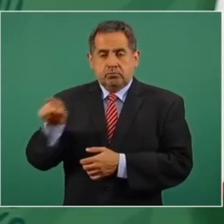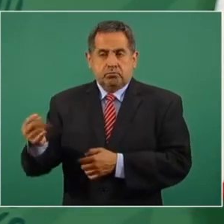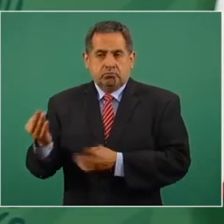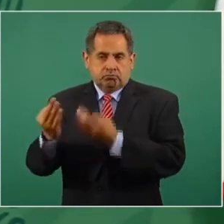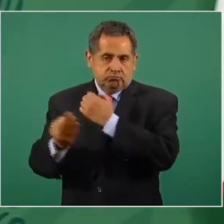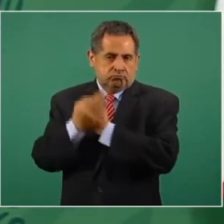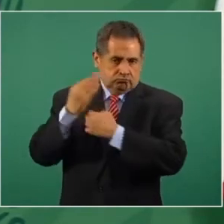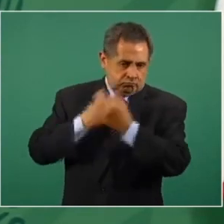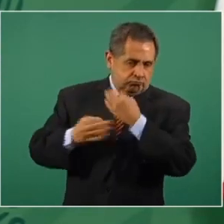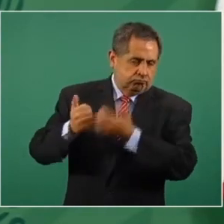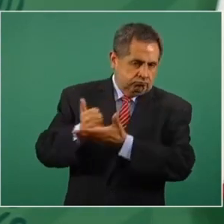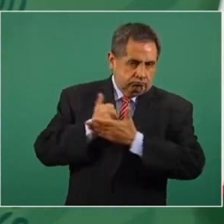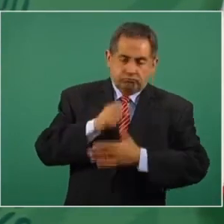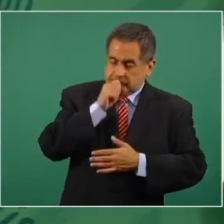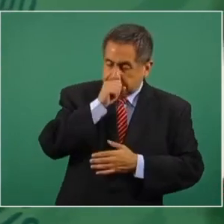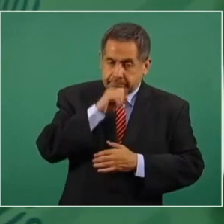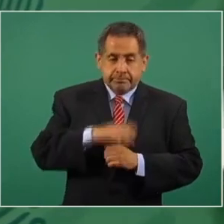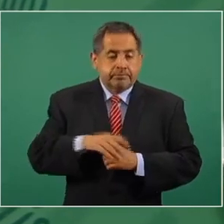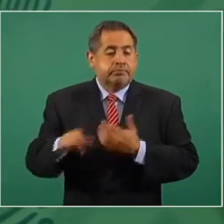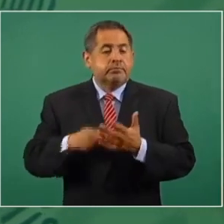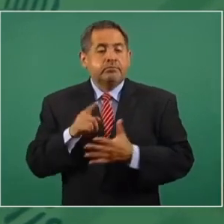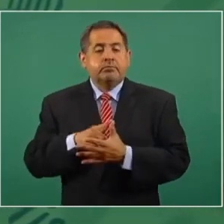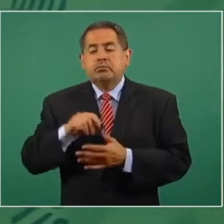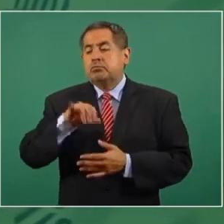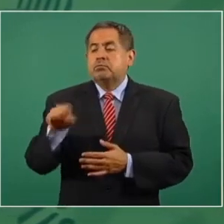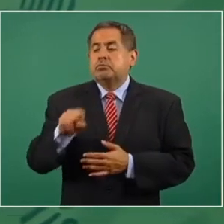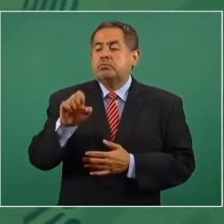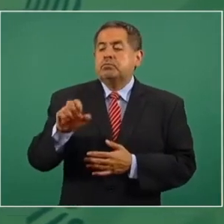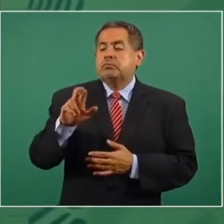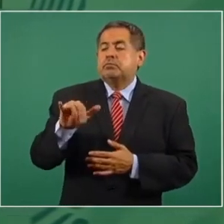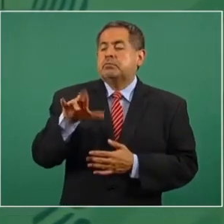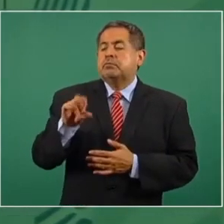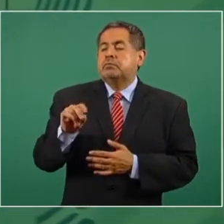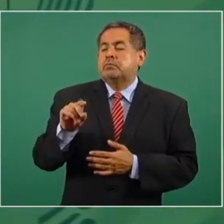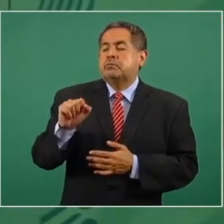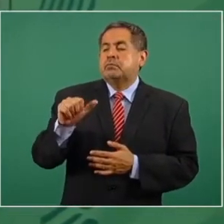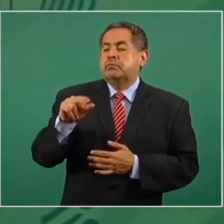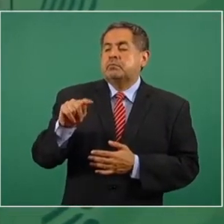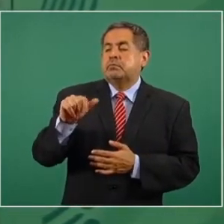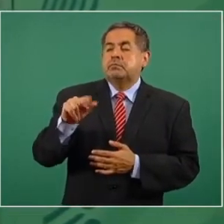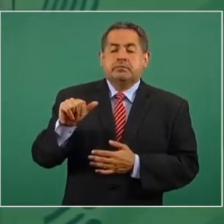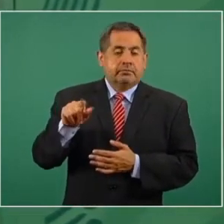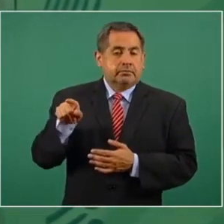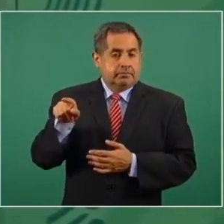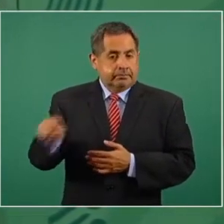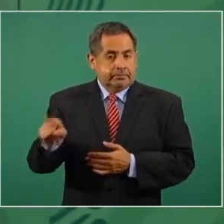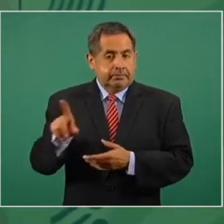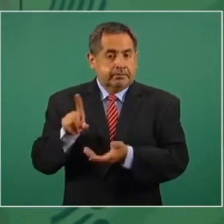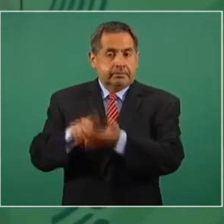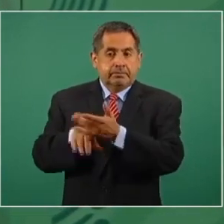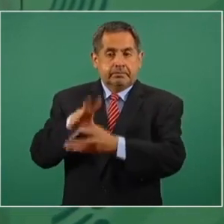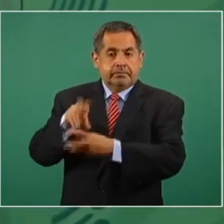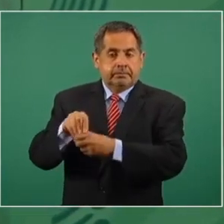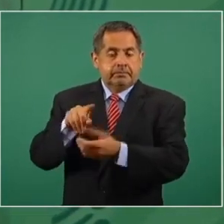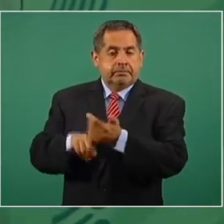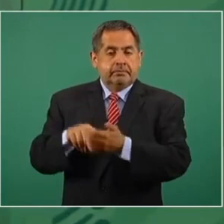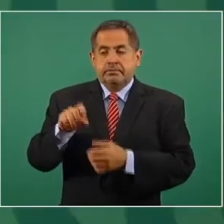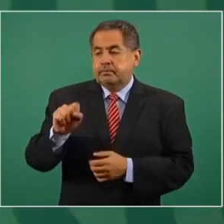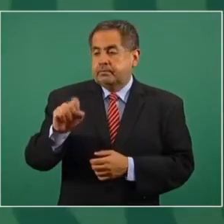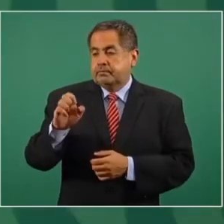intervino también el doctor José Ricardo Sánchez Santana, de la Secretaría de la